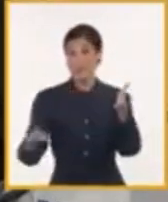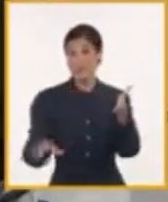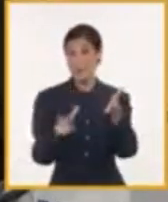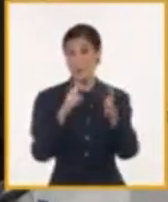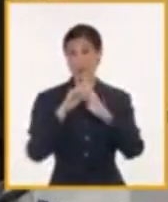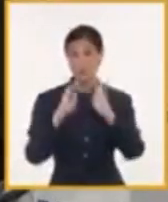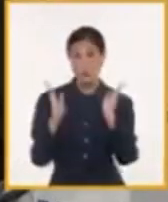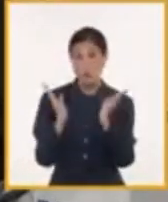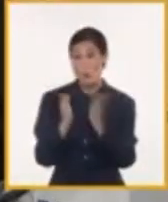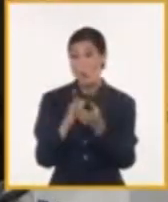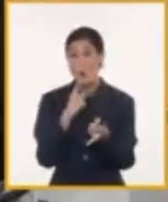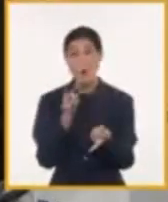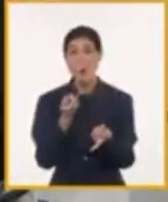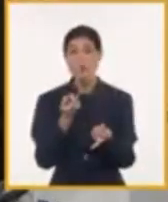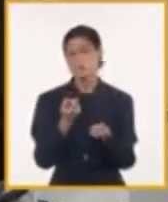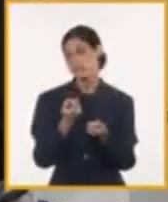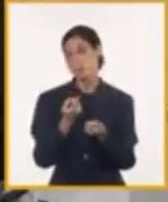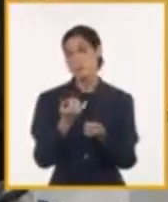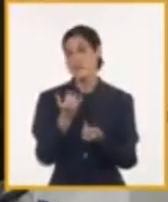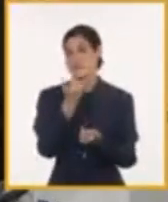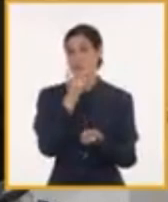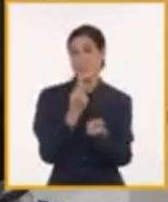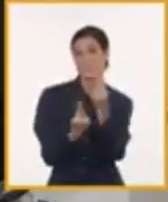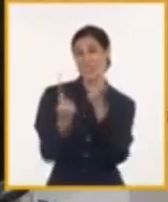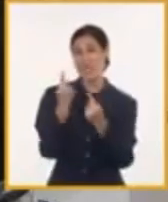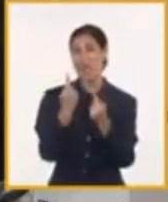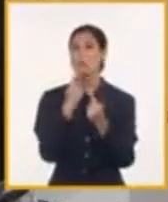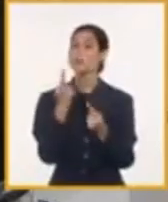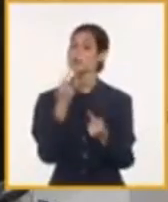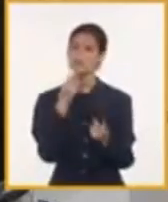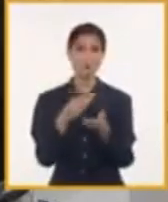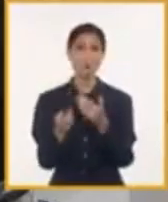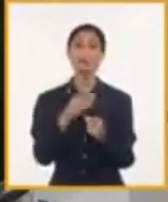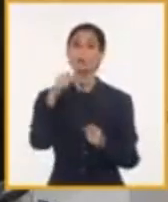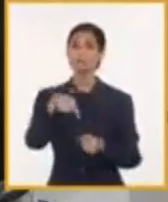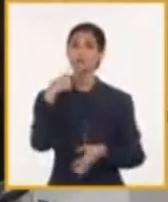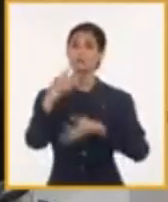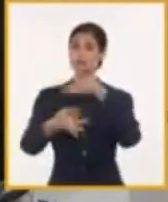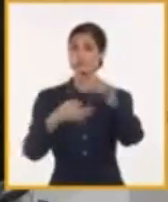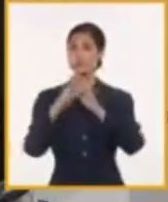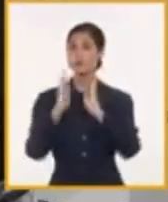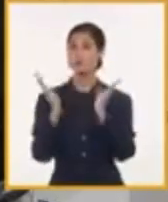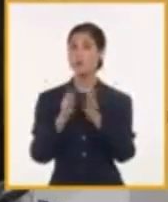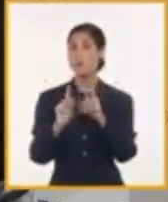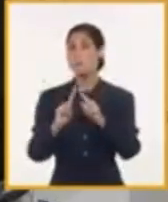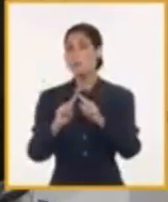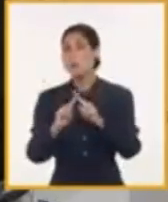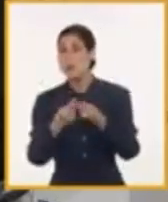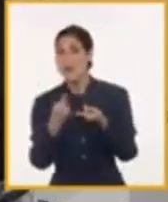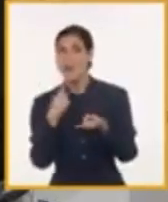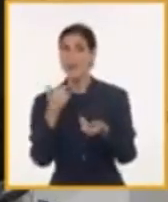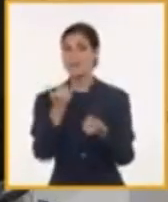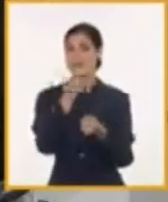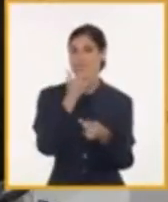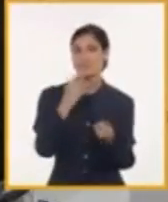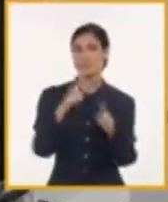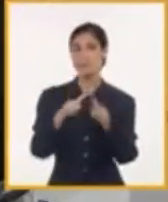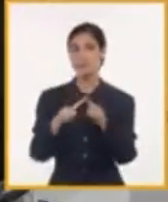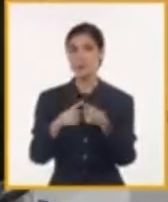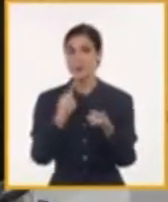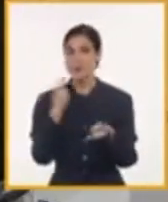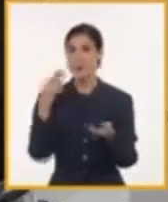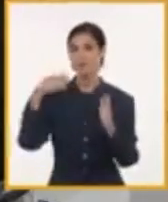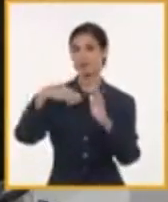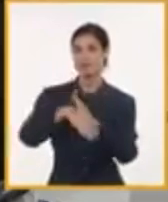las medidas que hemos adoptado y que vamos a explicar durante la mesa, y lo que hemos hecho en función, hemos logrado detener